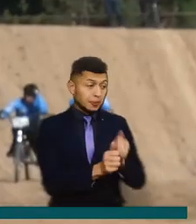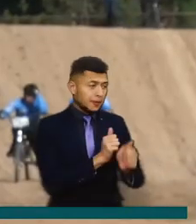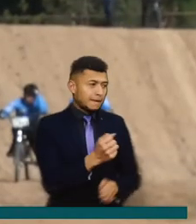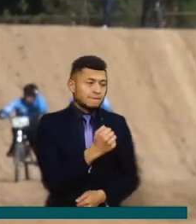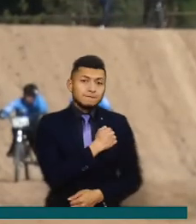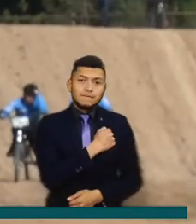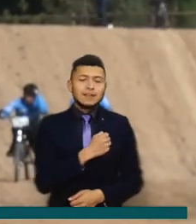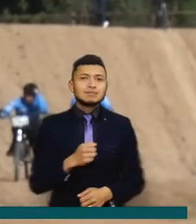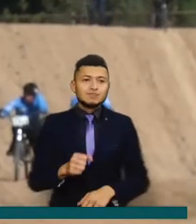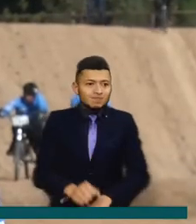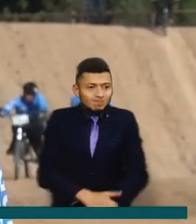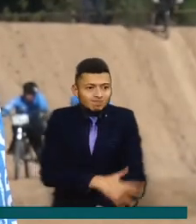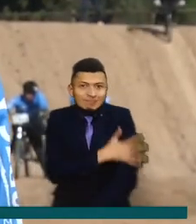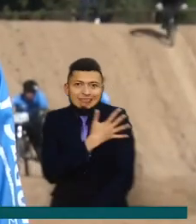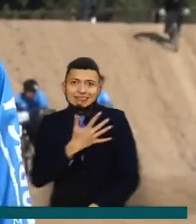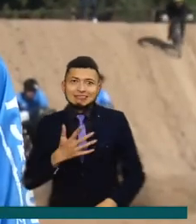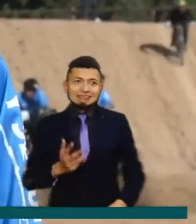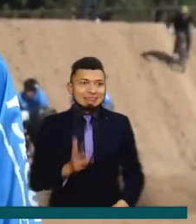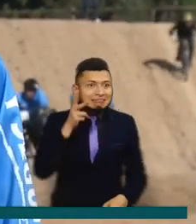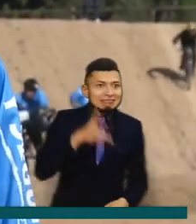la adrenalina, porque